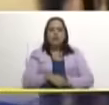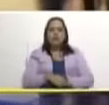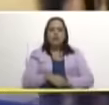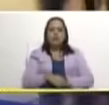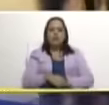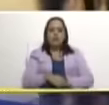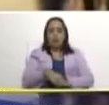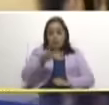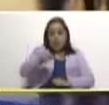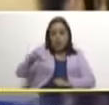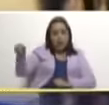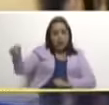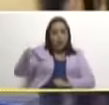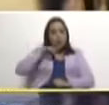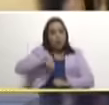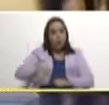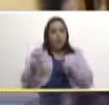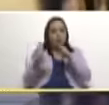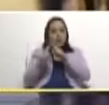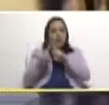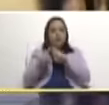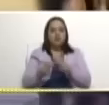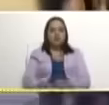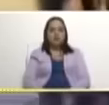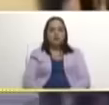historiadores presentes,